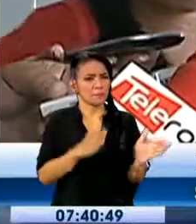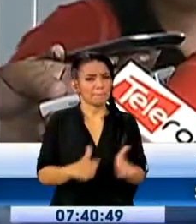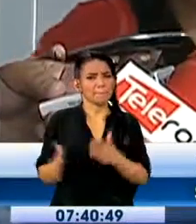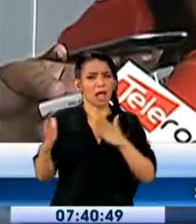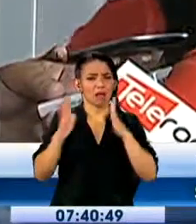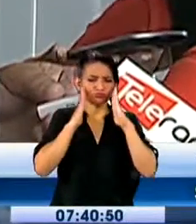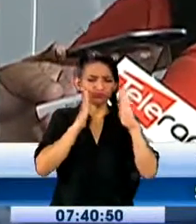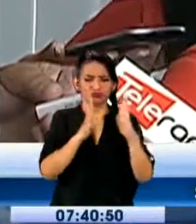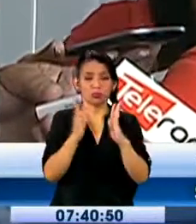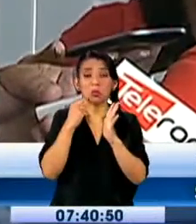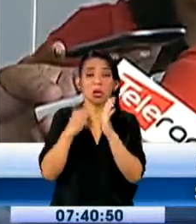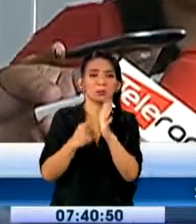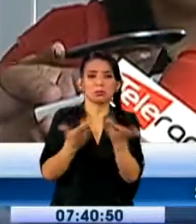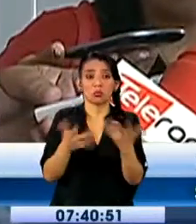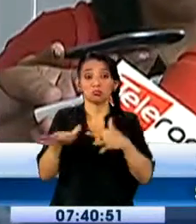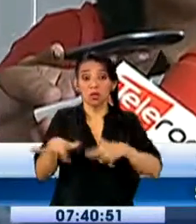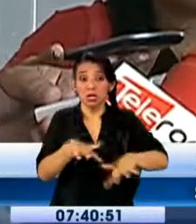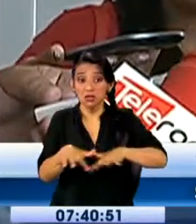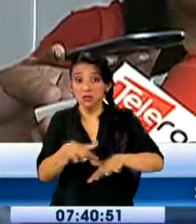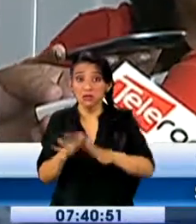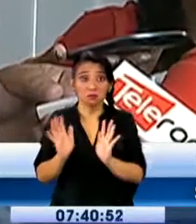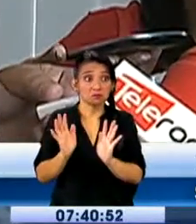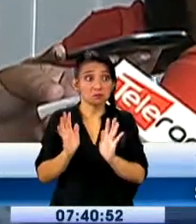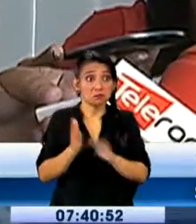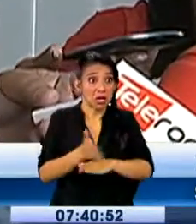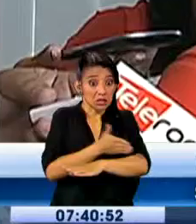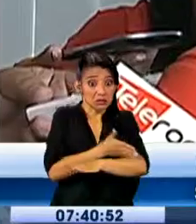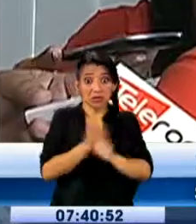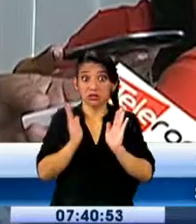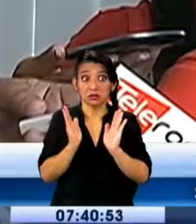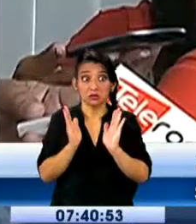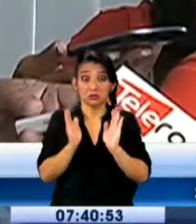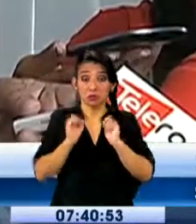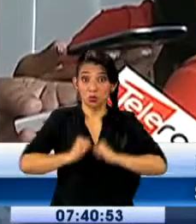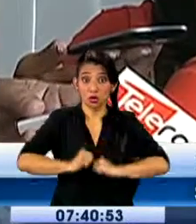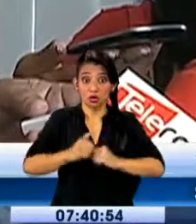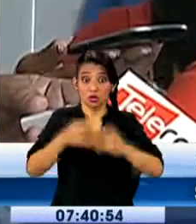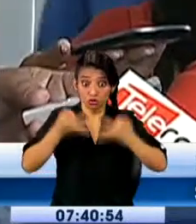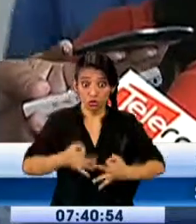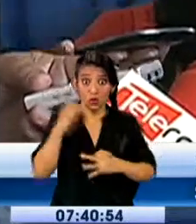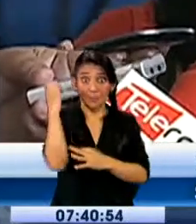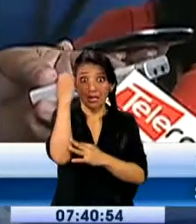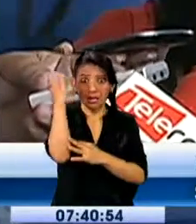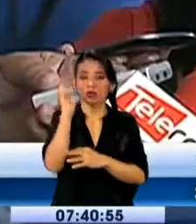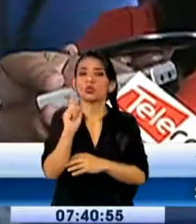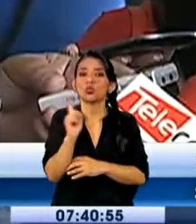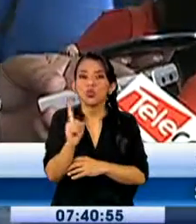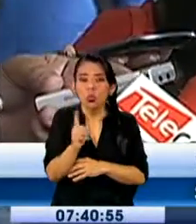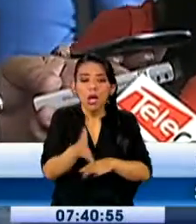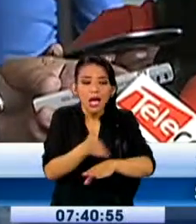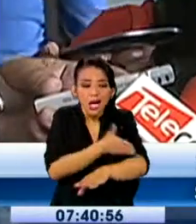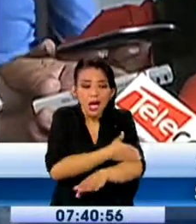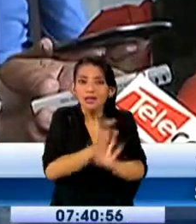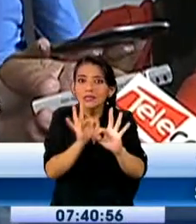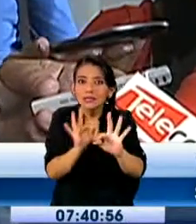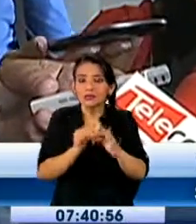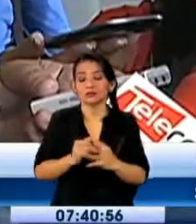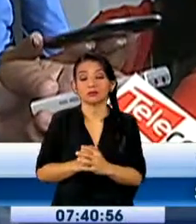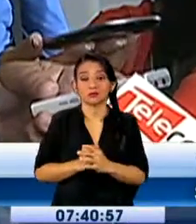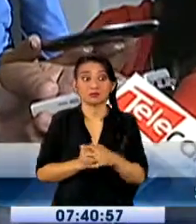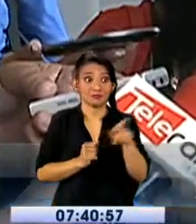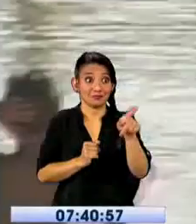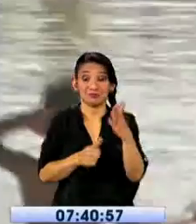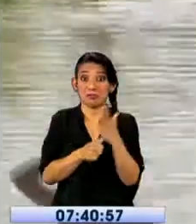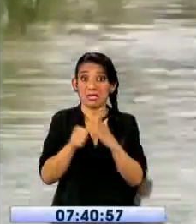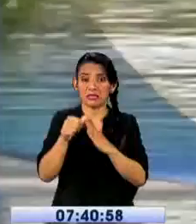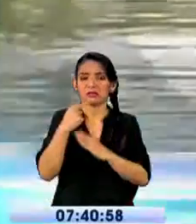que incluyen cuáles son las acciones que se hacen, no solamente durante la emergencia, sino cuáles son las preparatorias. Cornejo aclaró que